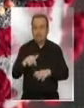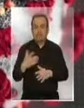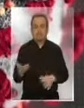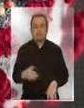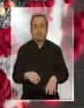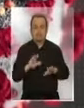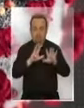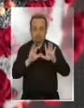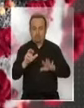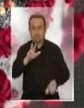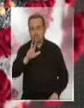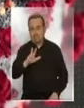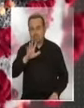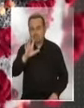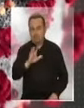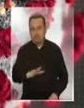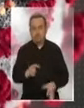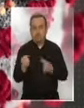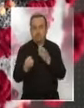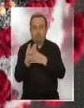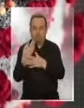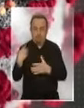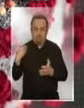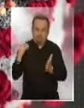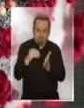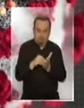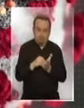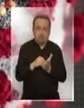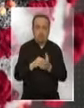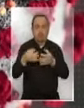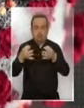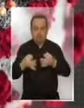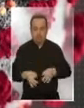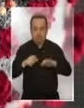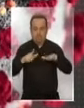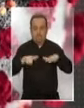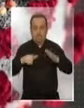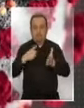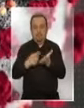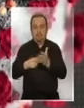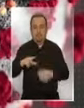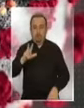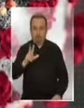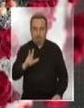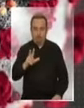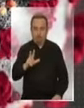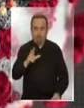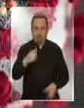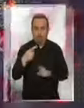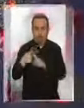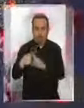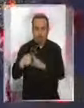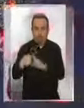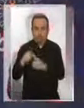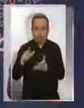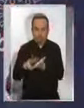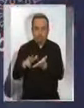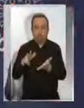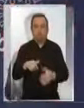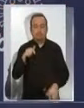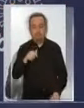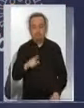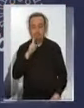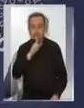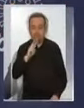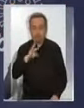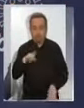sanitaria, 985 nuevos casos, lo que deja un total de 17.008 infectados. En las últimas